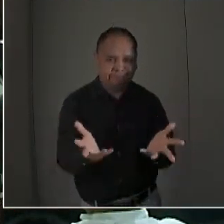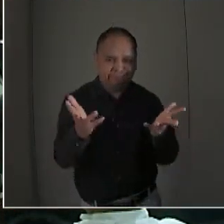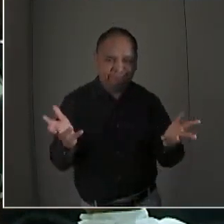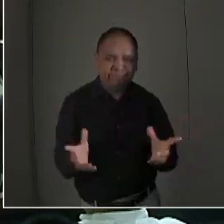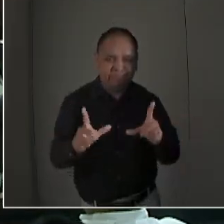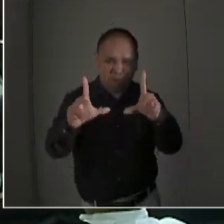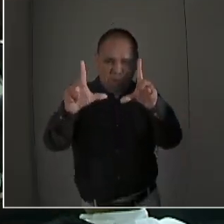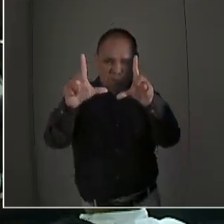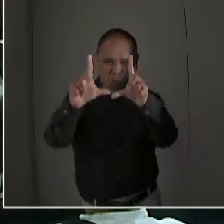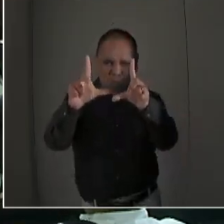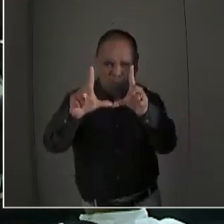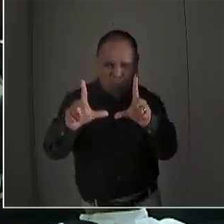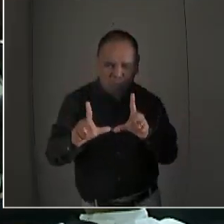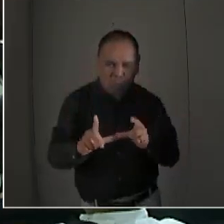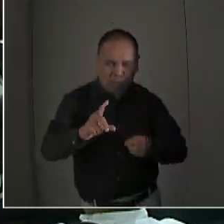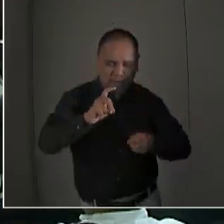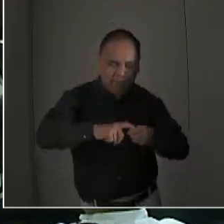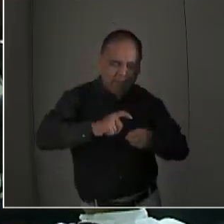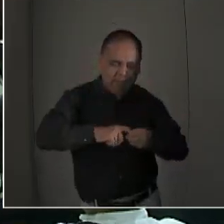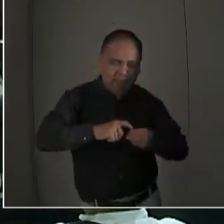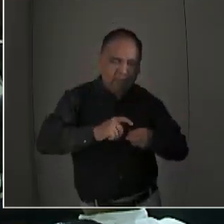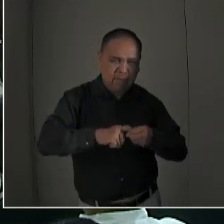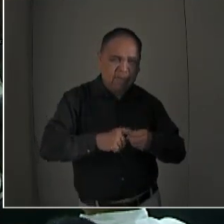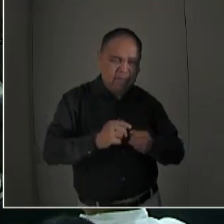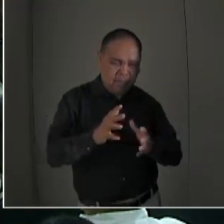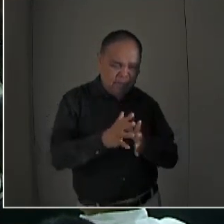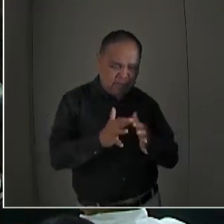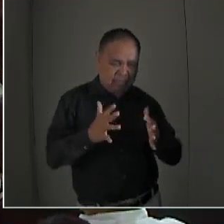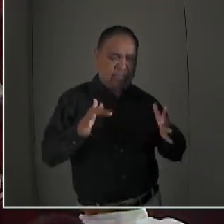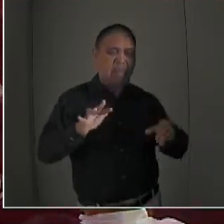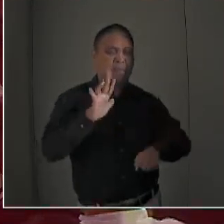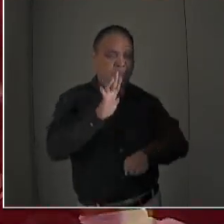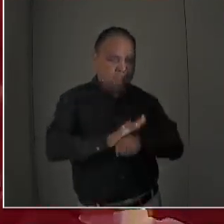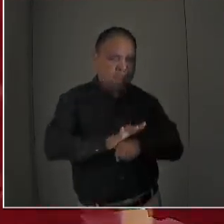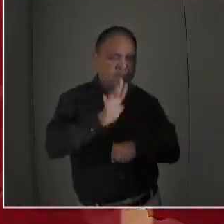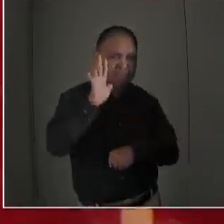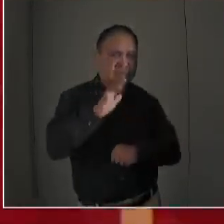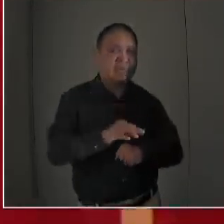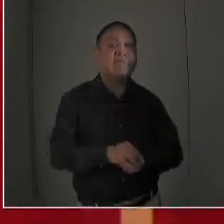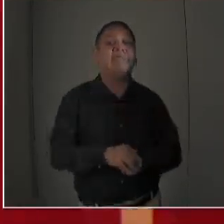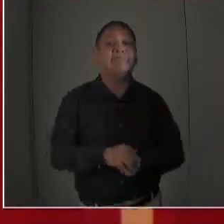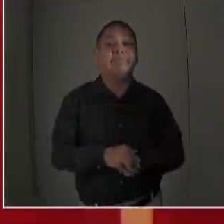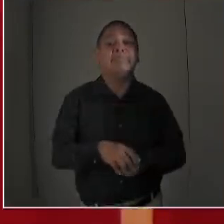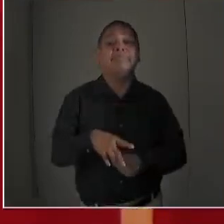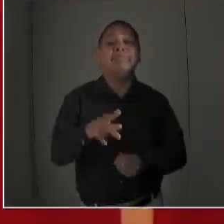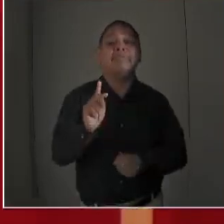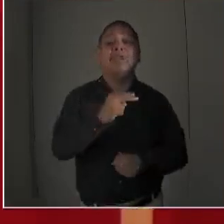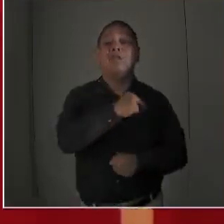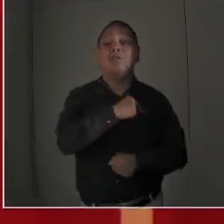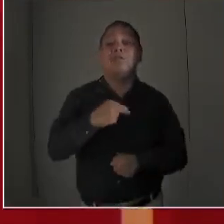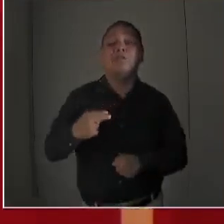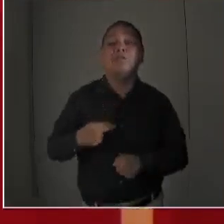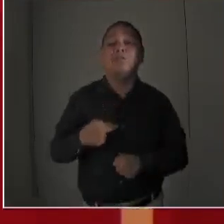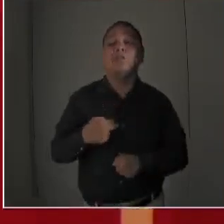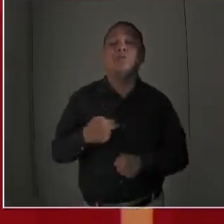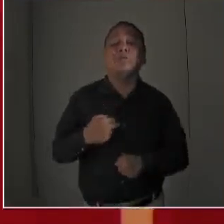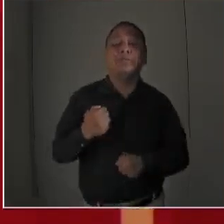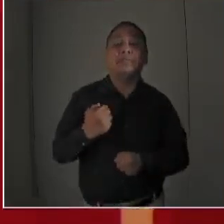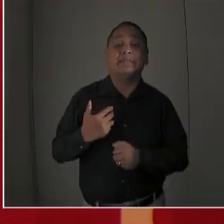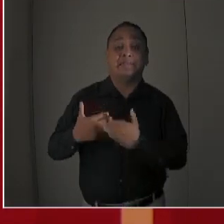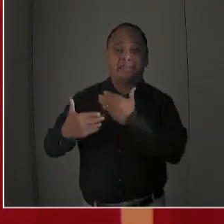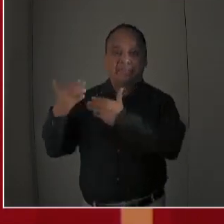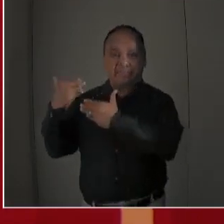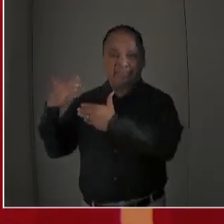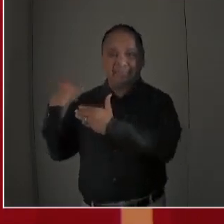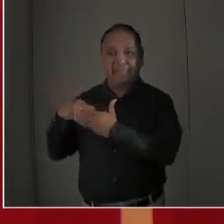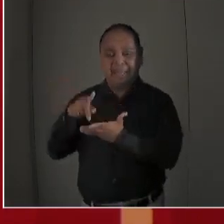afiliación y de credencialización. No podemos perder de vista que en la pasada elección,